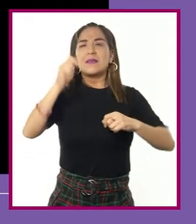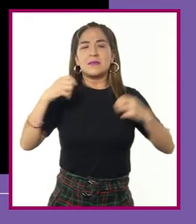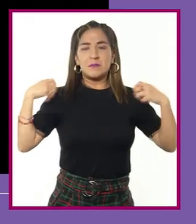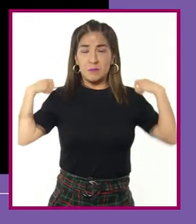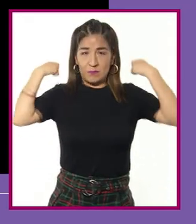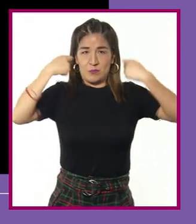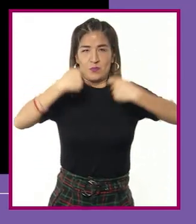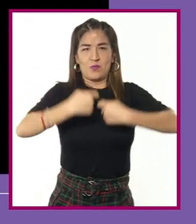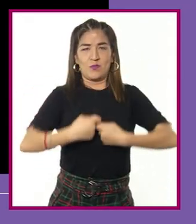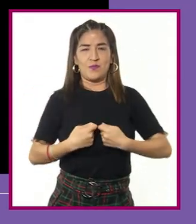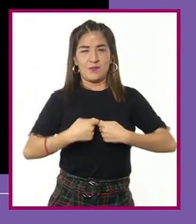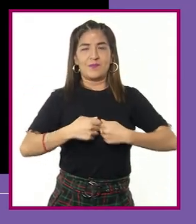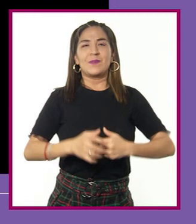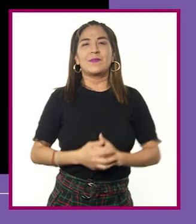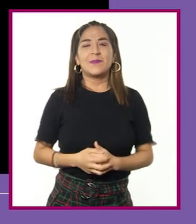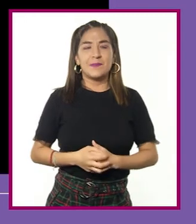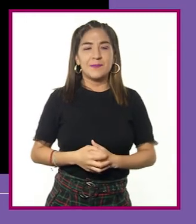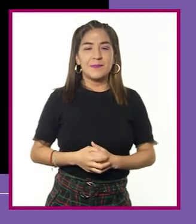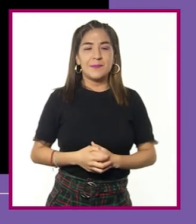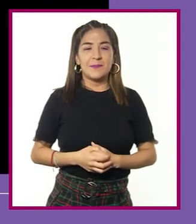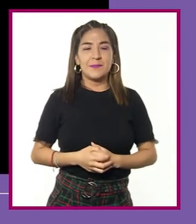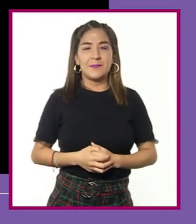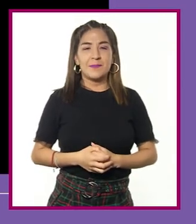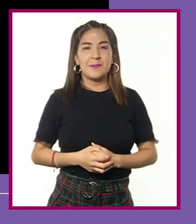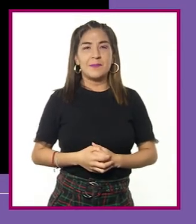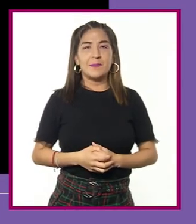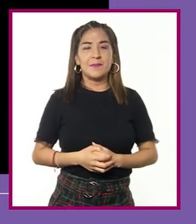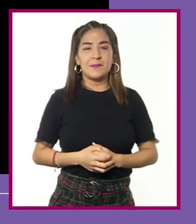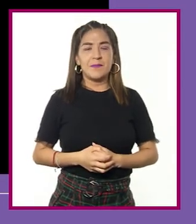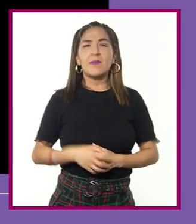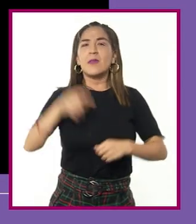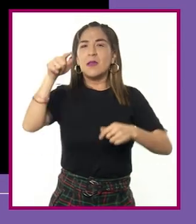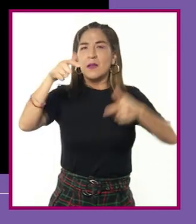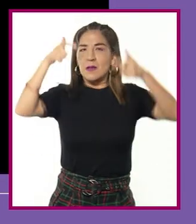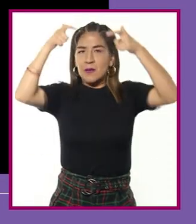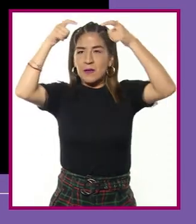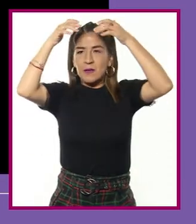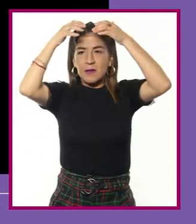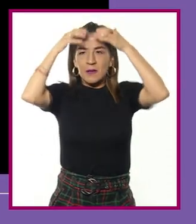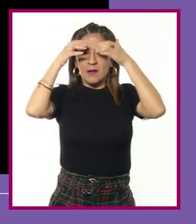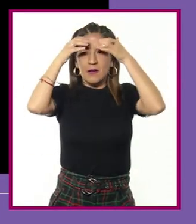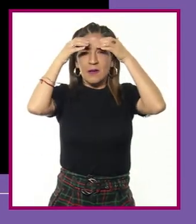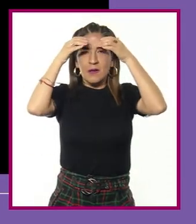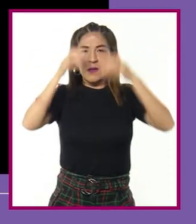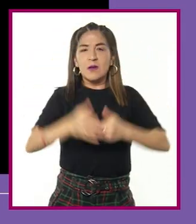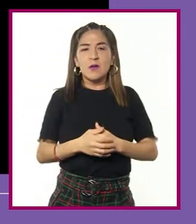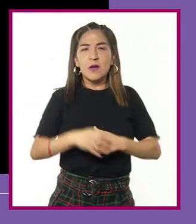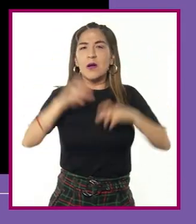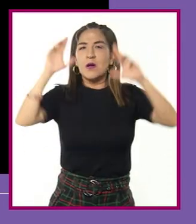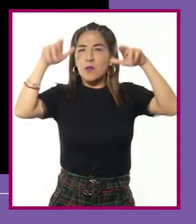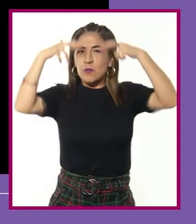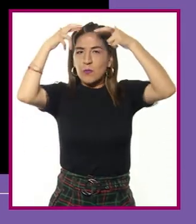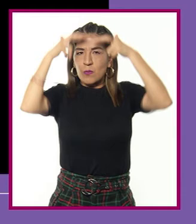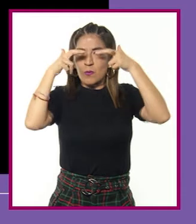larguísima capa de armiño. Sobre su cabeza tenía una enorme corona.